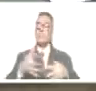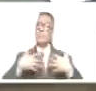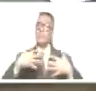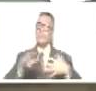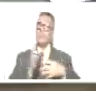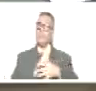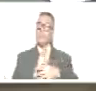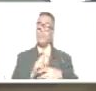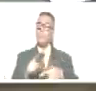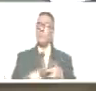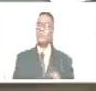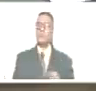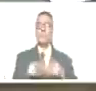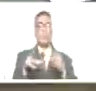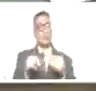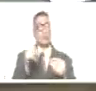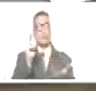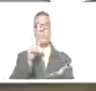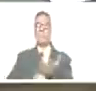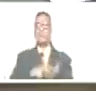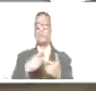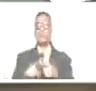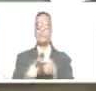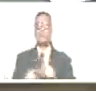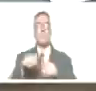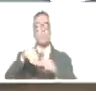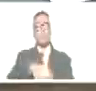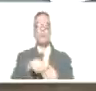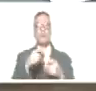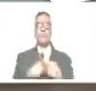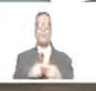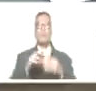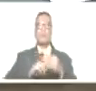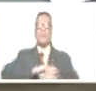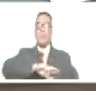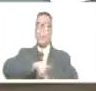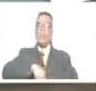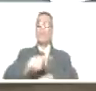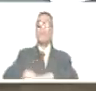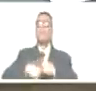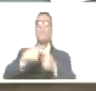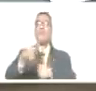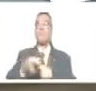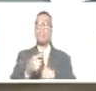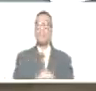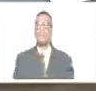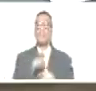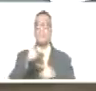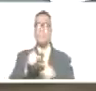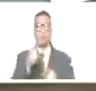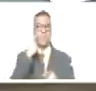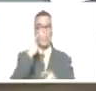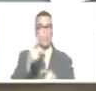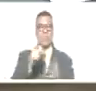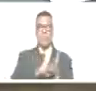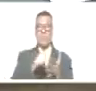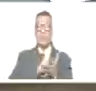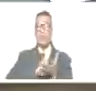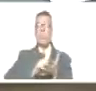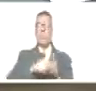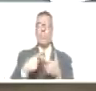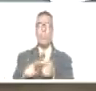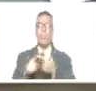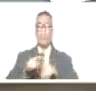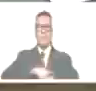se admitirá ninguna moción de diferir igualmente. Mientras esté pendiente una moción de diferir, no